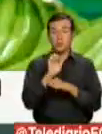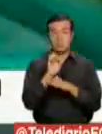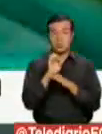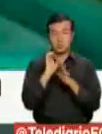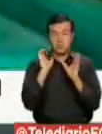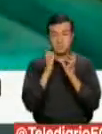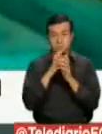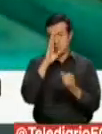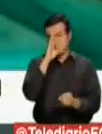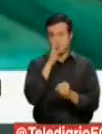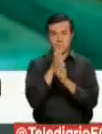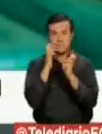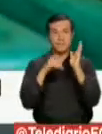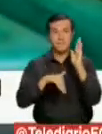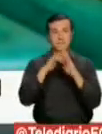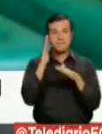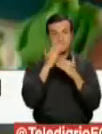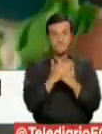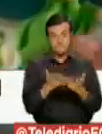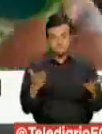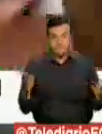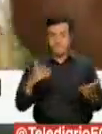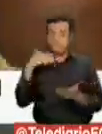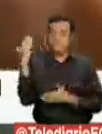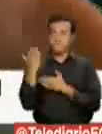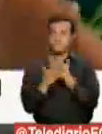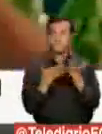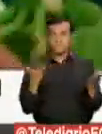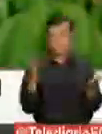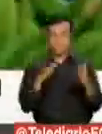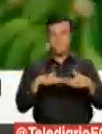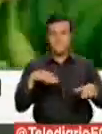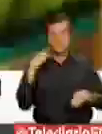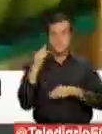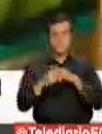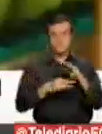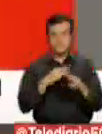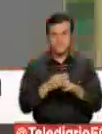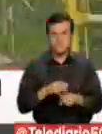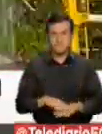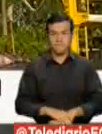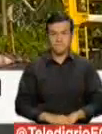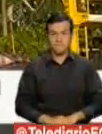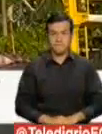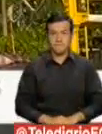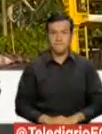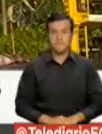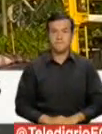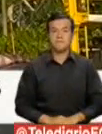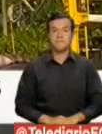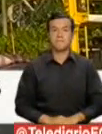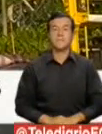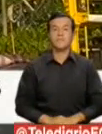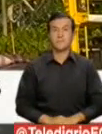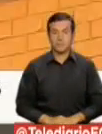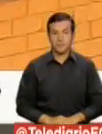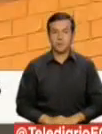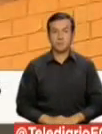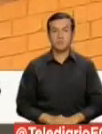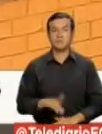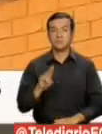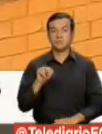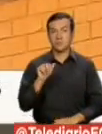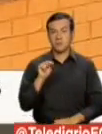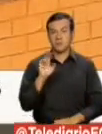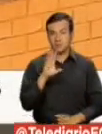La meta es lograr que más productos nacionales lleguen a los mercados del mundo. Y la Unidad Nacional